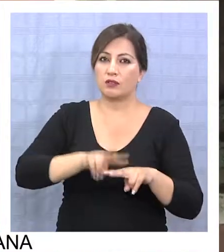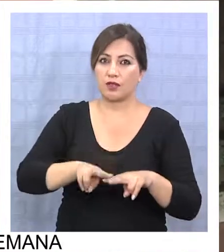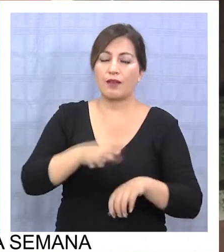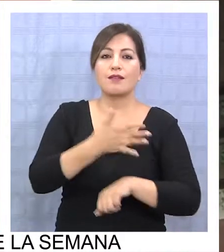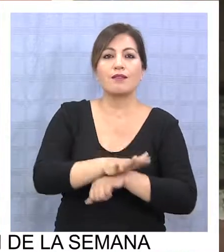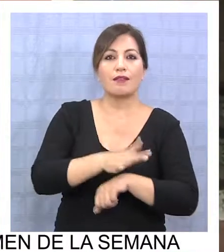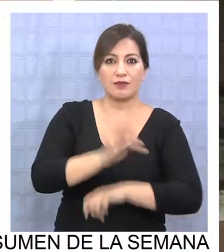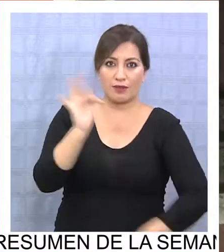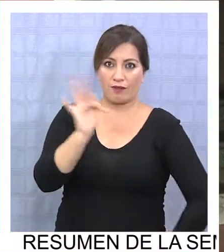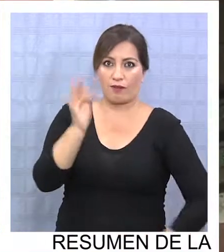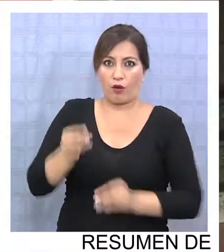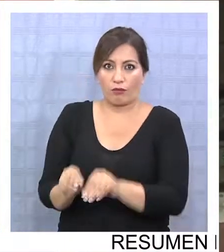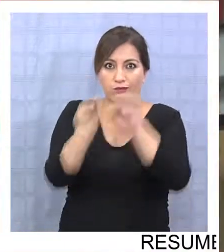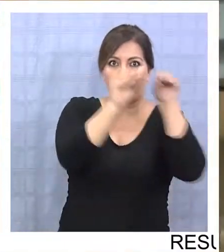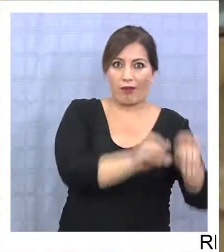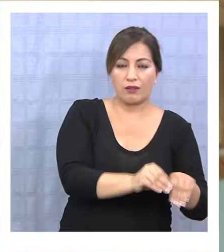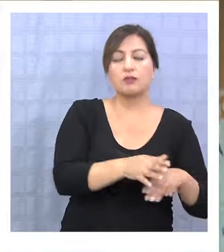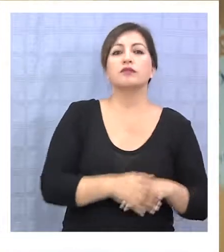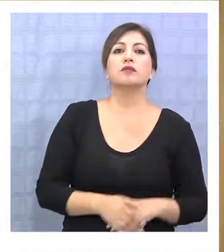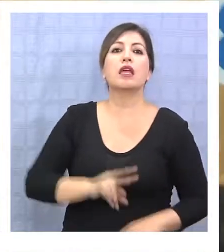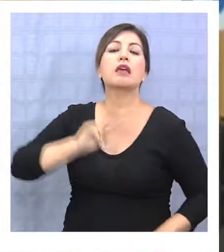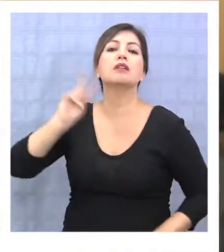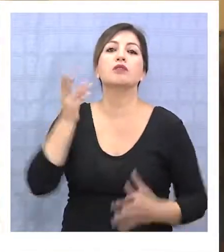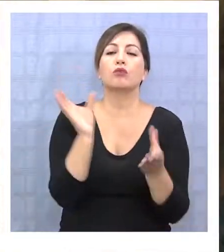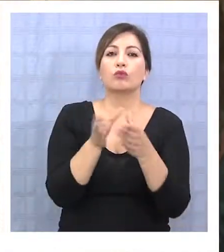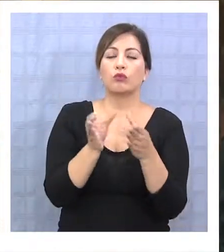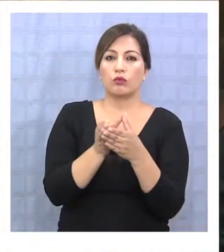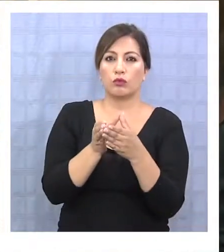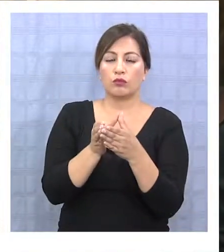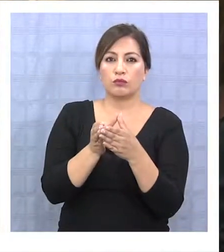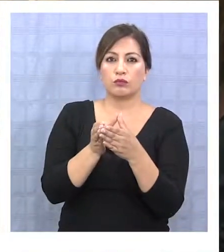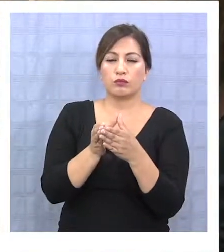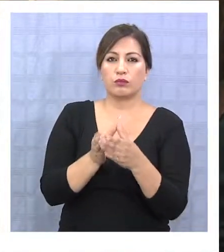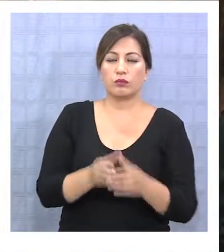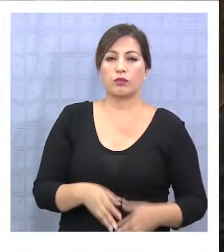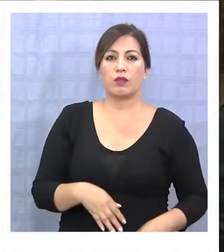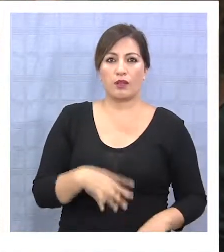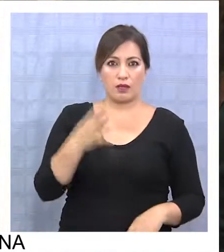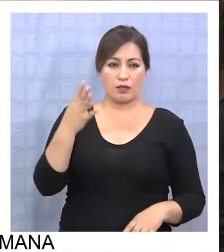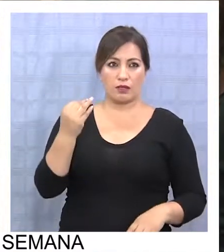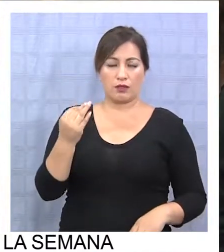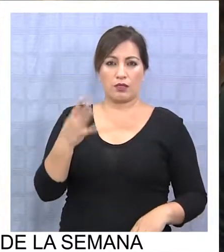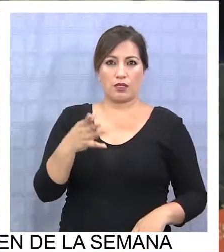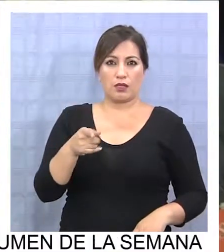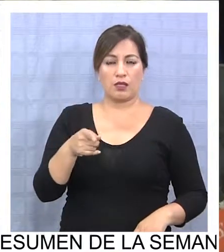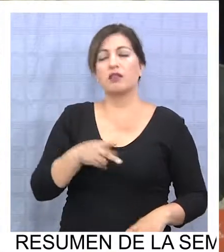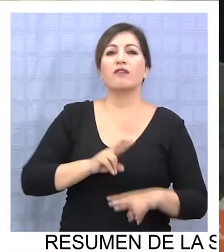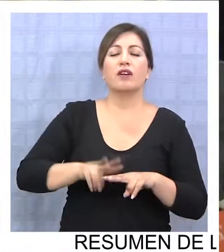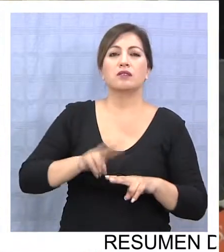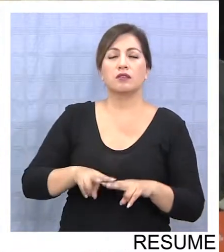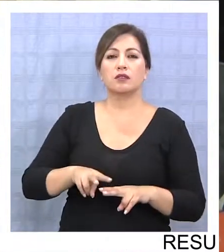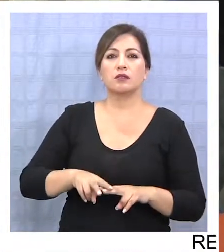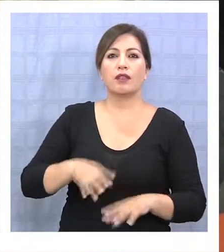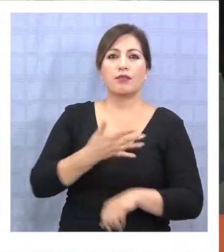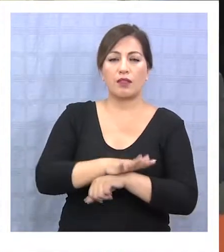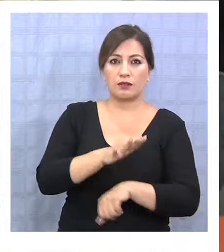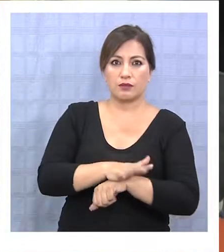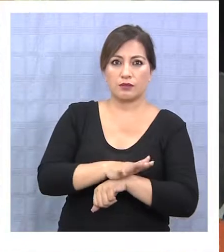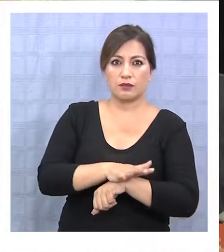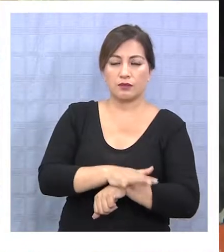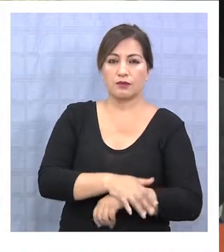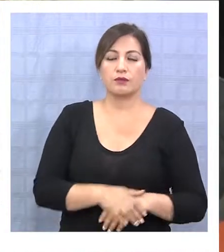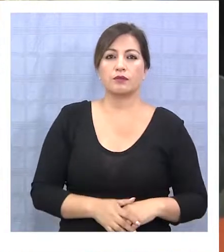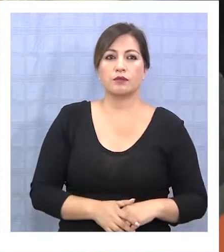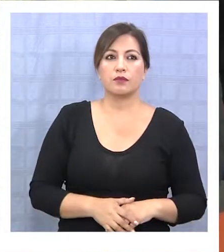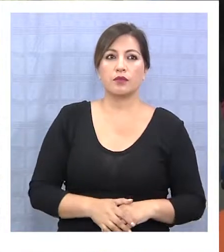entrega a partir del 15 de febrero. El segundo grupo se pagará entre el 1 y el 14 de marzo y el tercer grupo podrá cobrar desde el